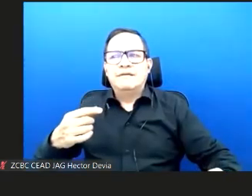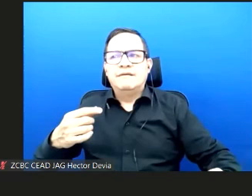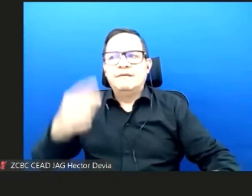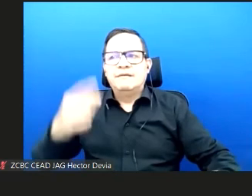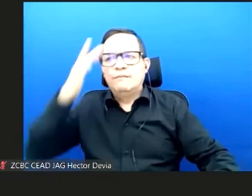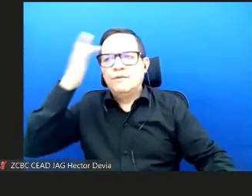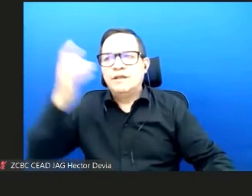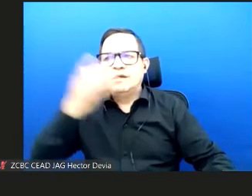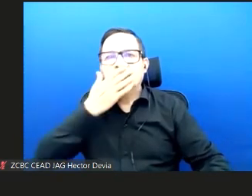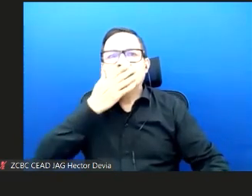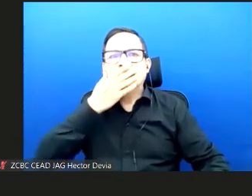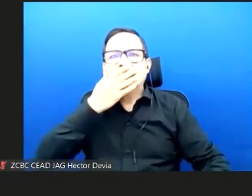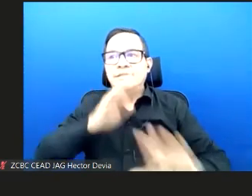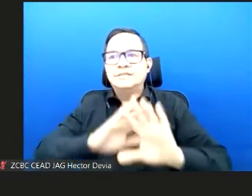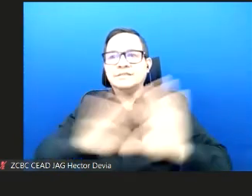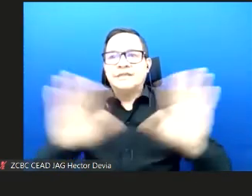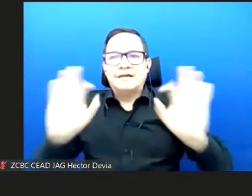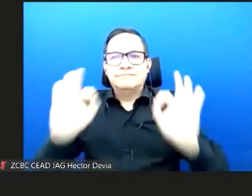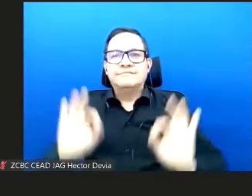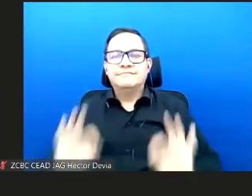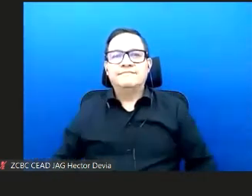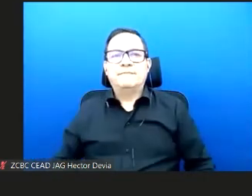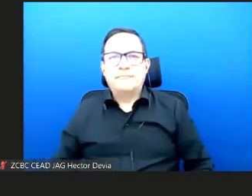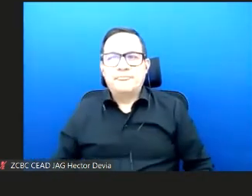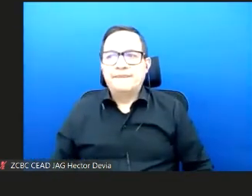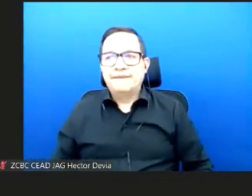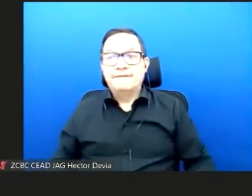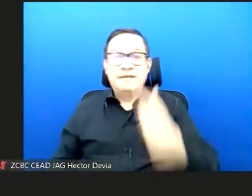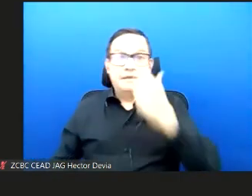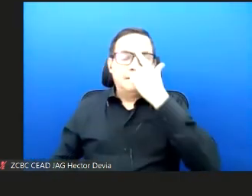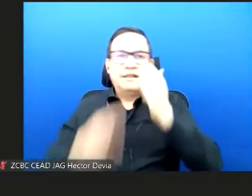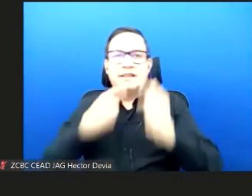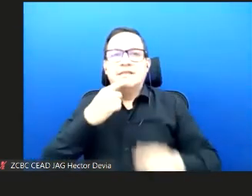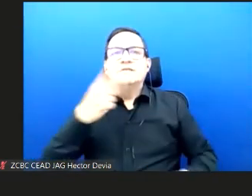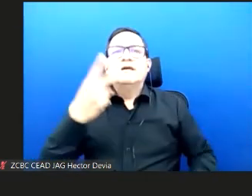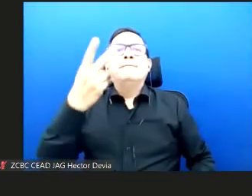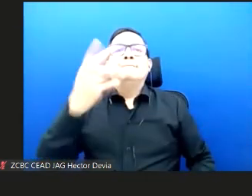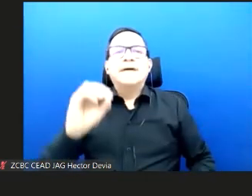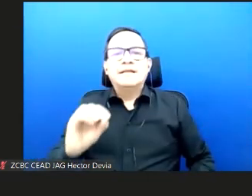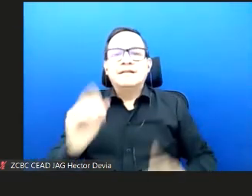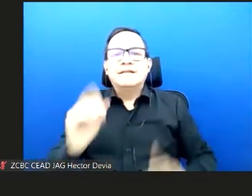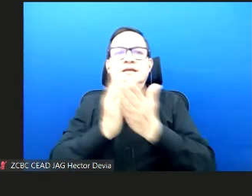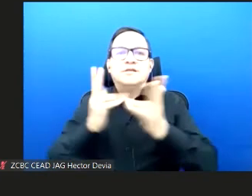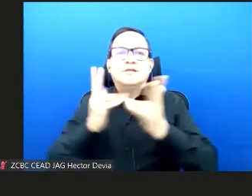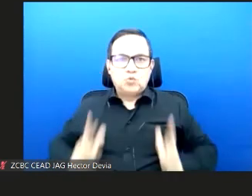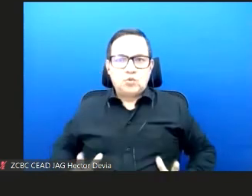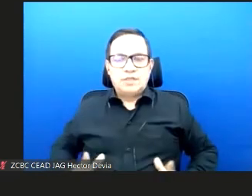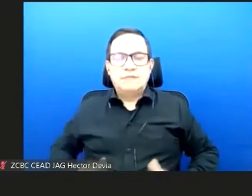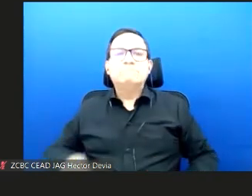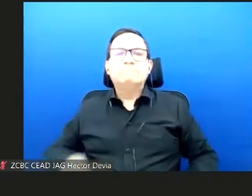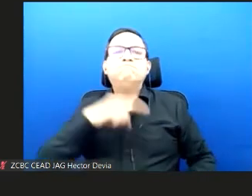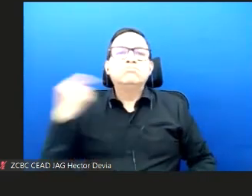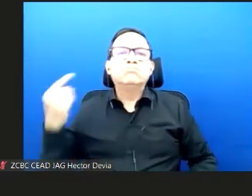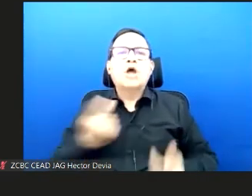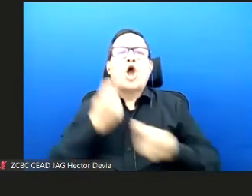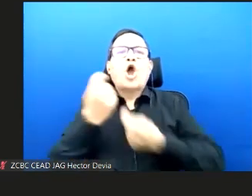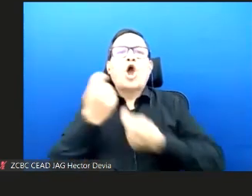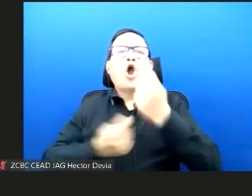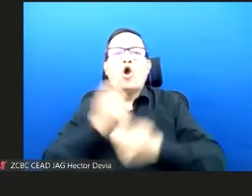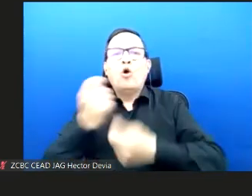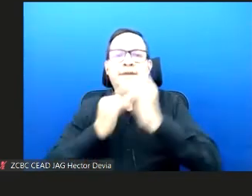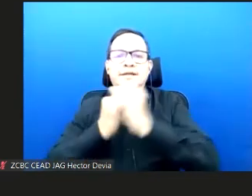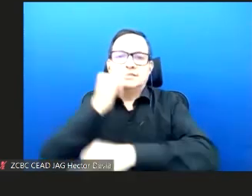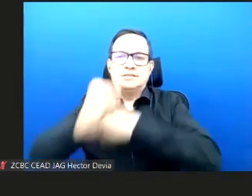Ok, ya. 20 estudiantes perdieron comercio internacional y administración financiera.